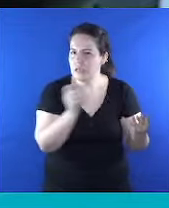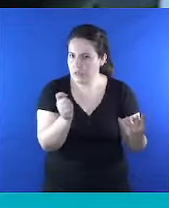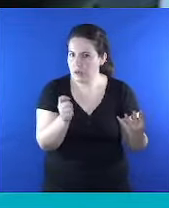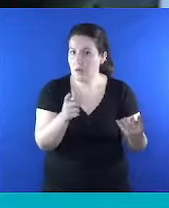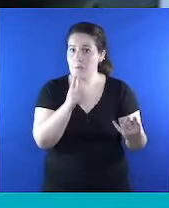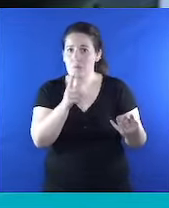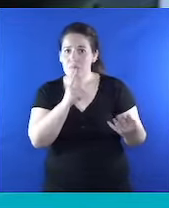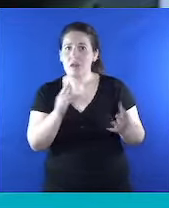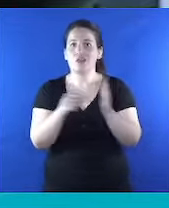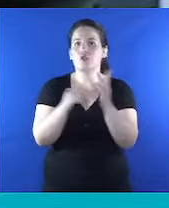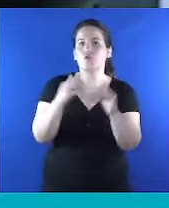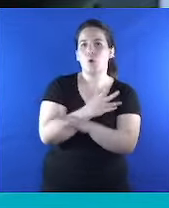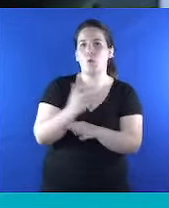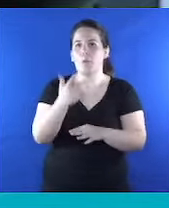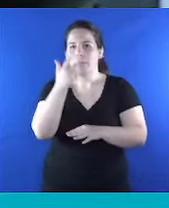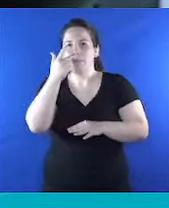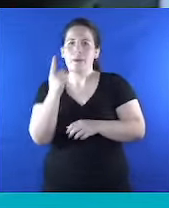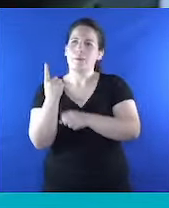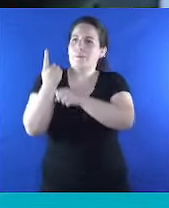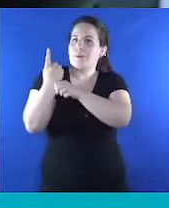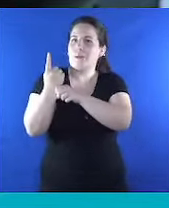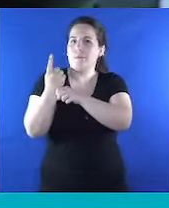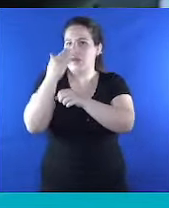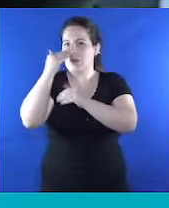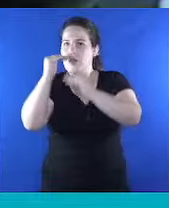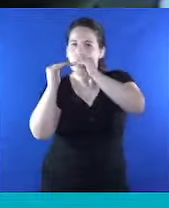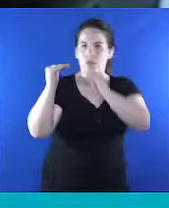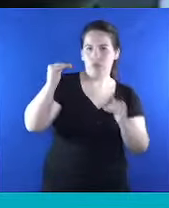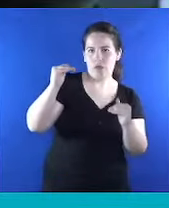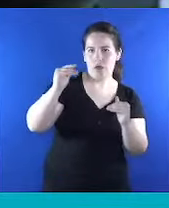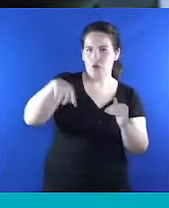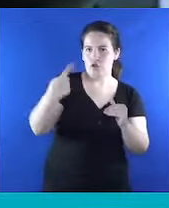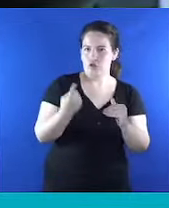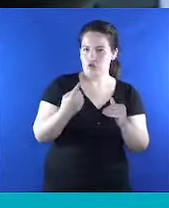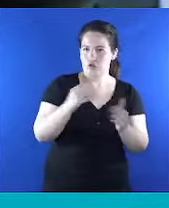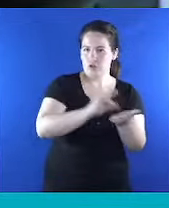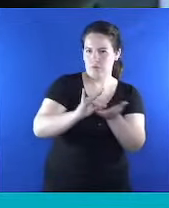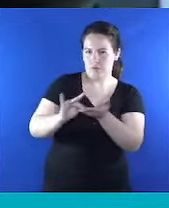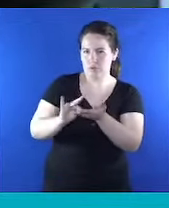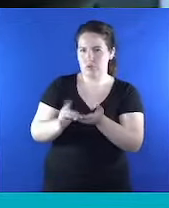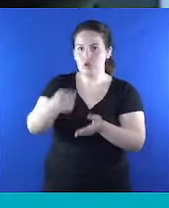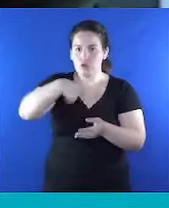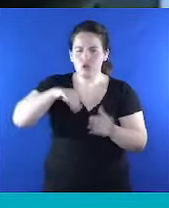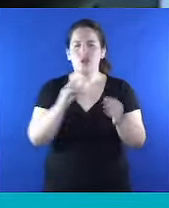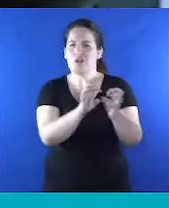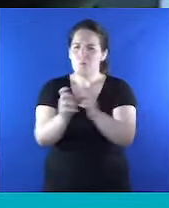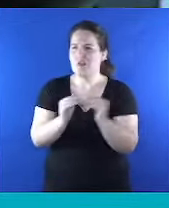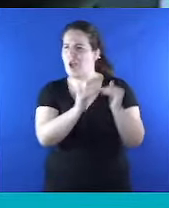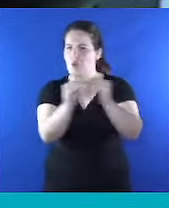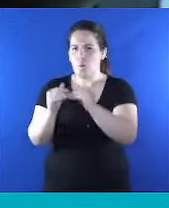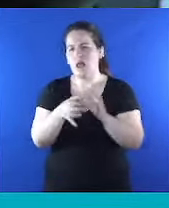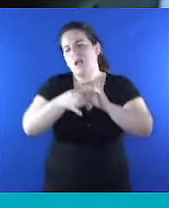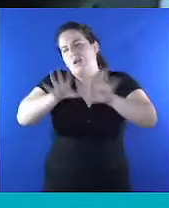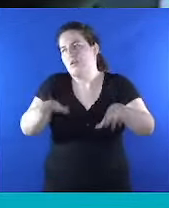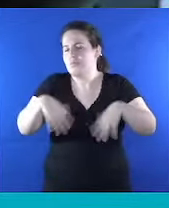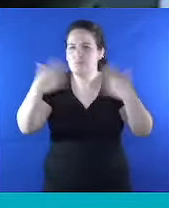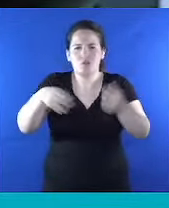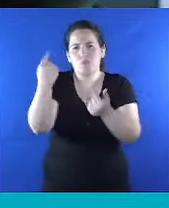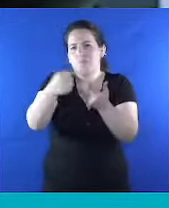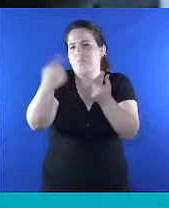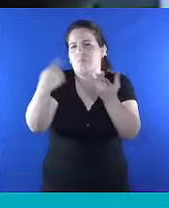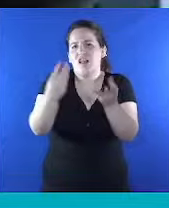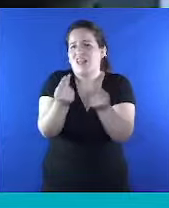hay ciudadanos de primera en la provincia y ciudadanos de segunda y la verdad que tanto que discutimos la igualdad la libertad y no sé cuántos valores